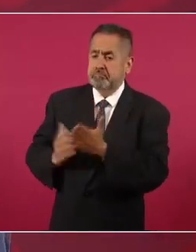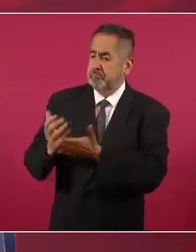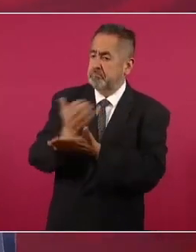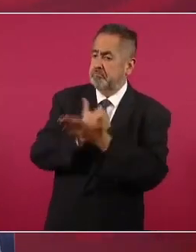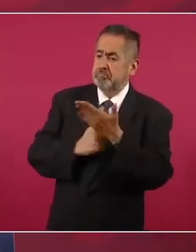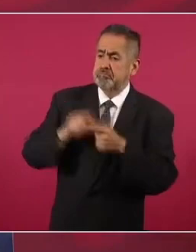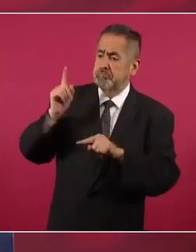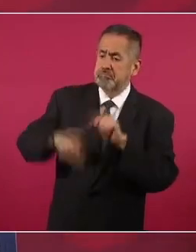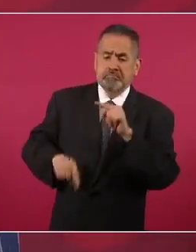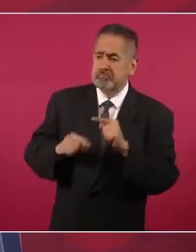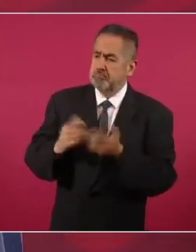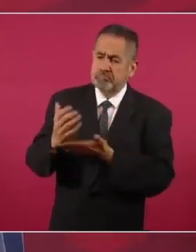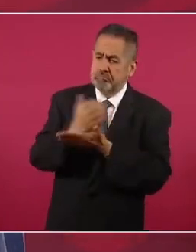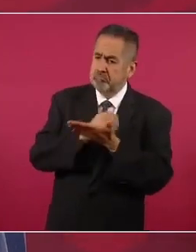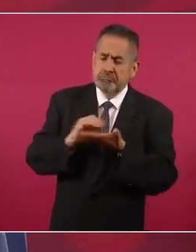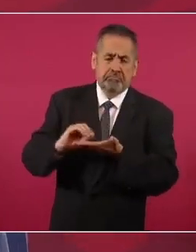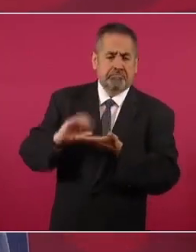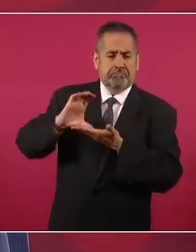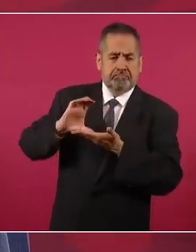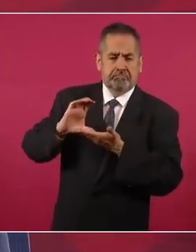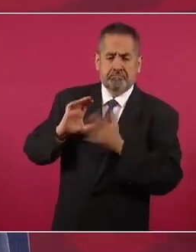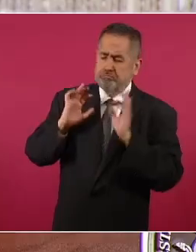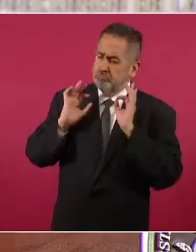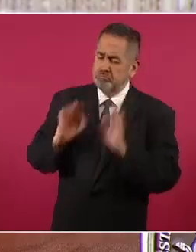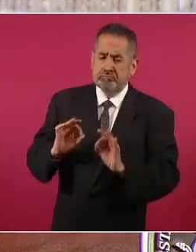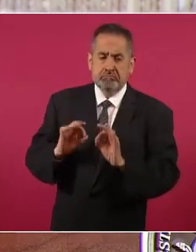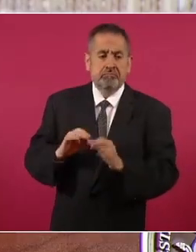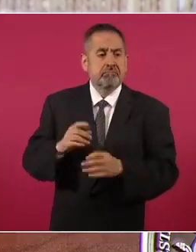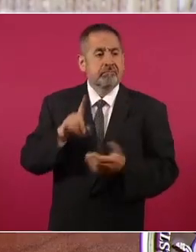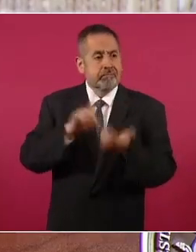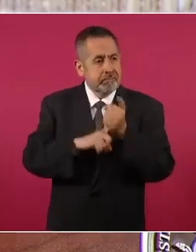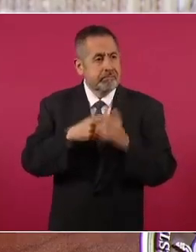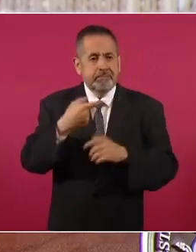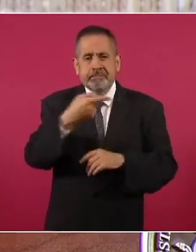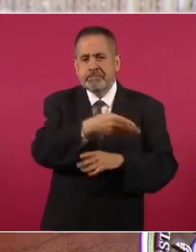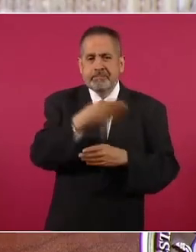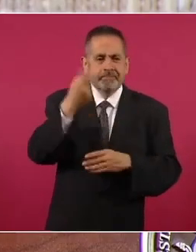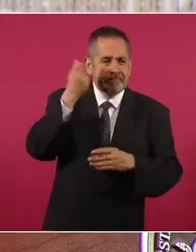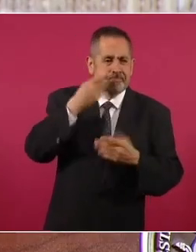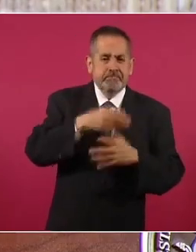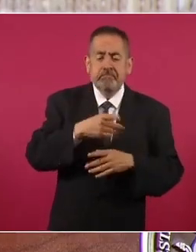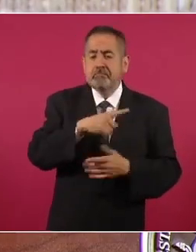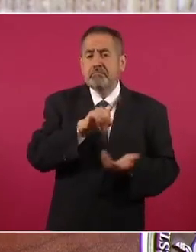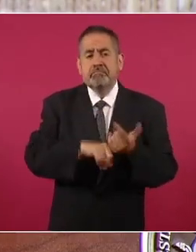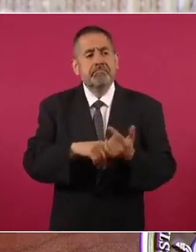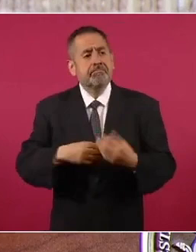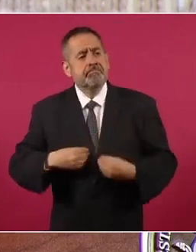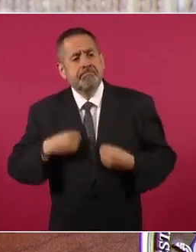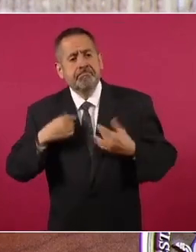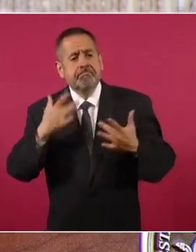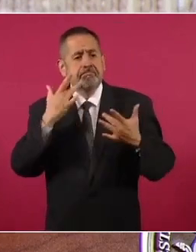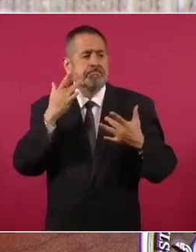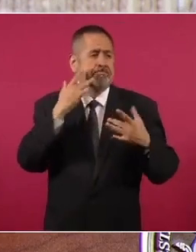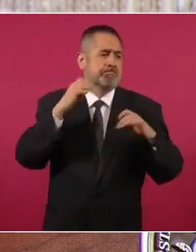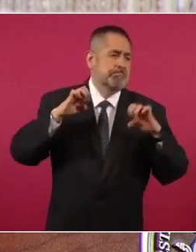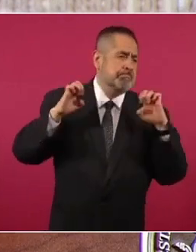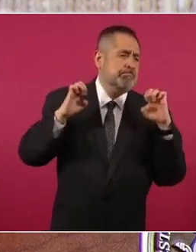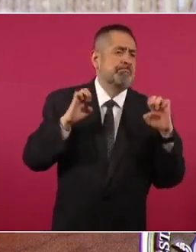y tienen fideicomisos. Y se dan la gran vida.